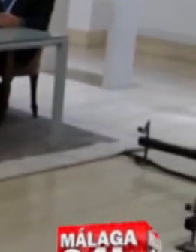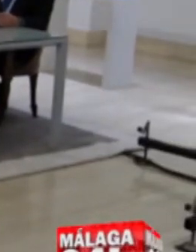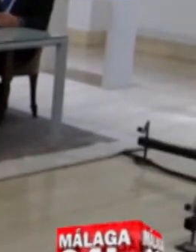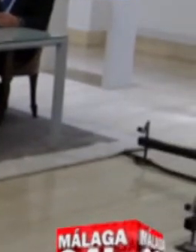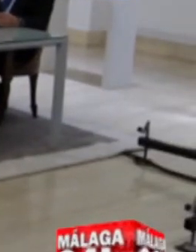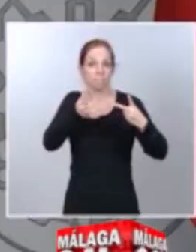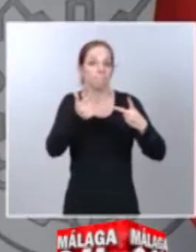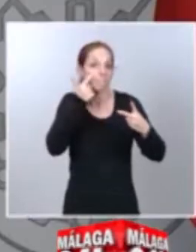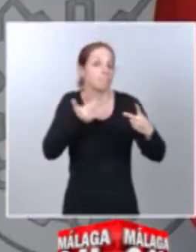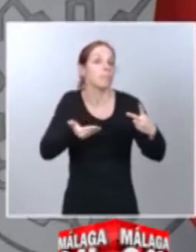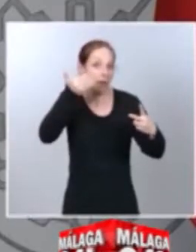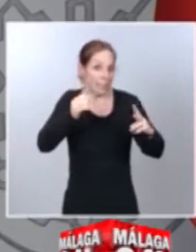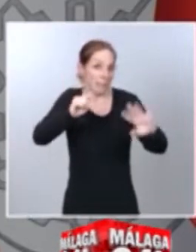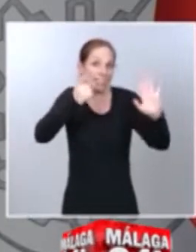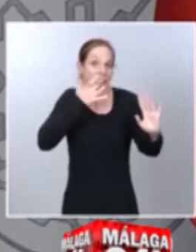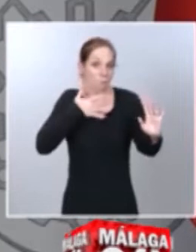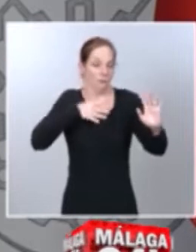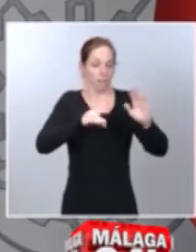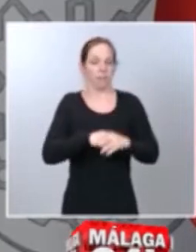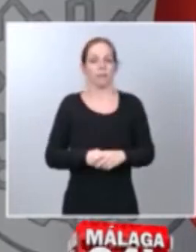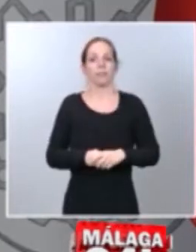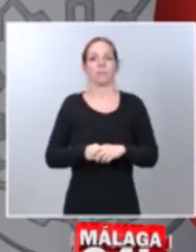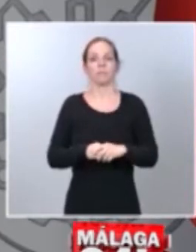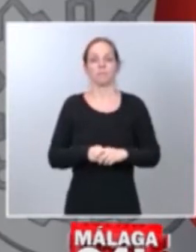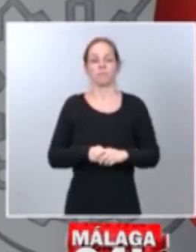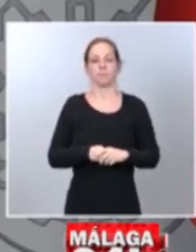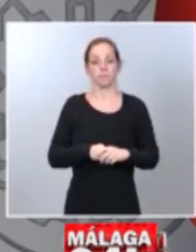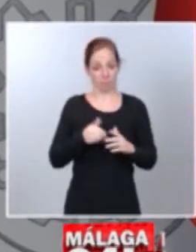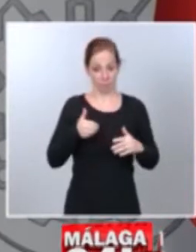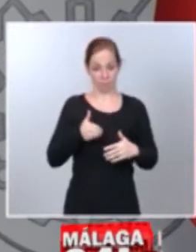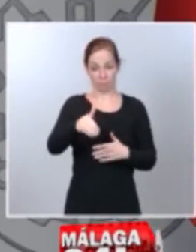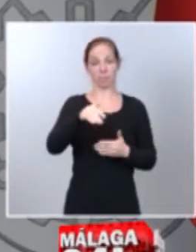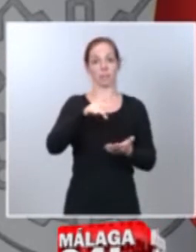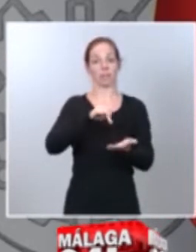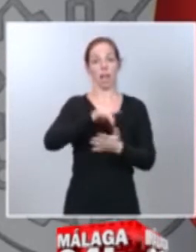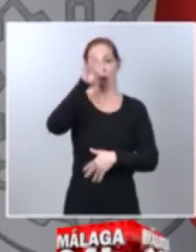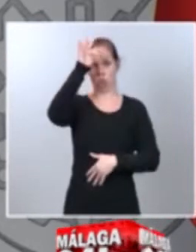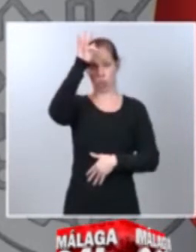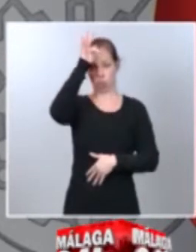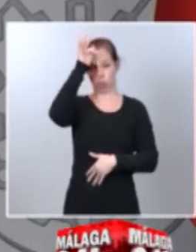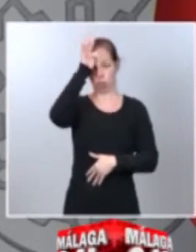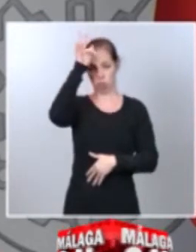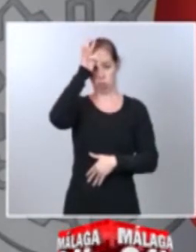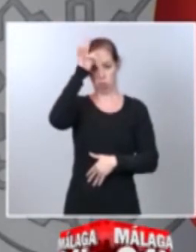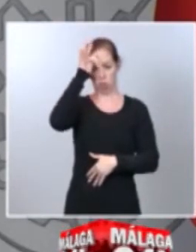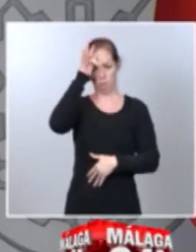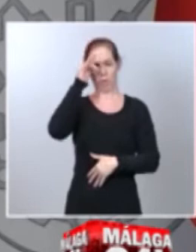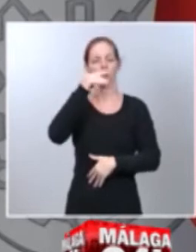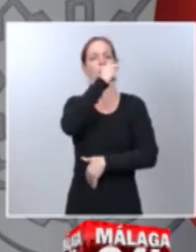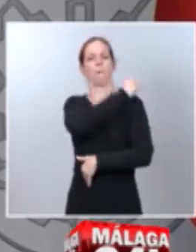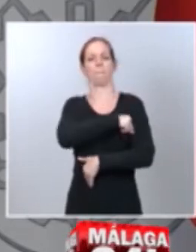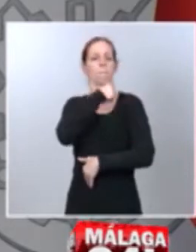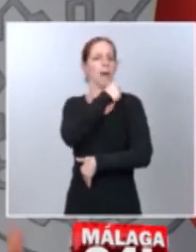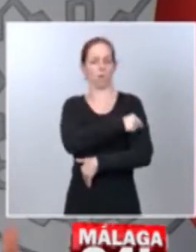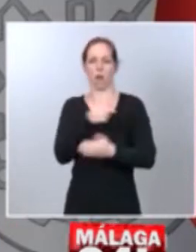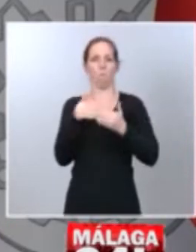primeras vacunas. Todo está preparado para que el próximo domingo empecemos el inicio de la vacunación en España una